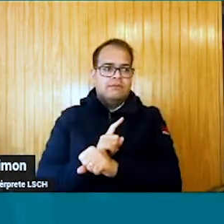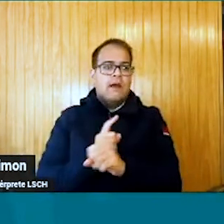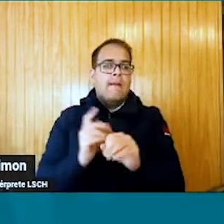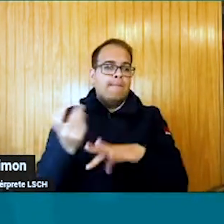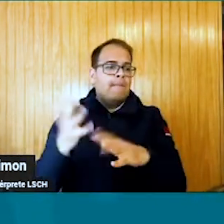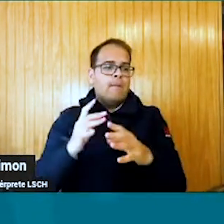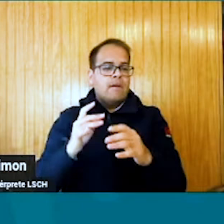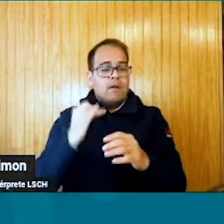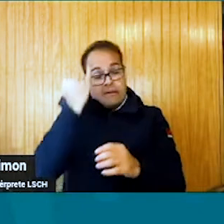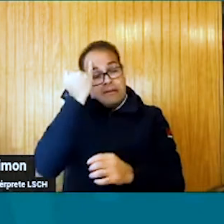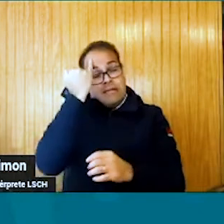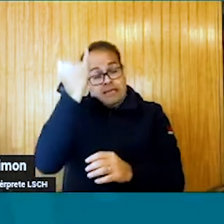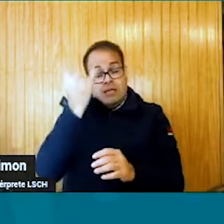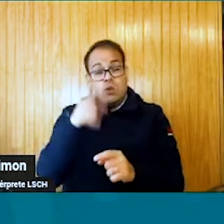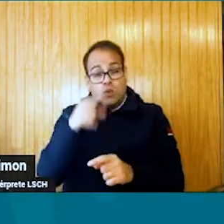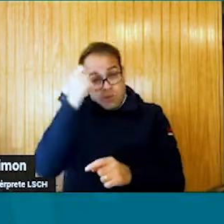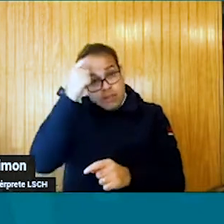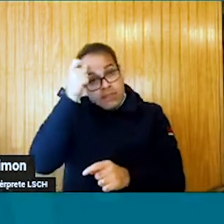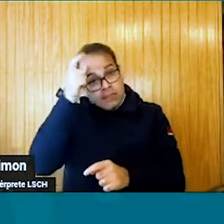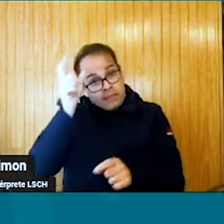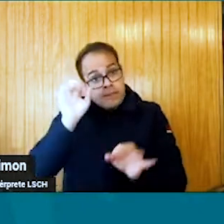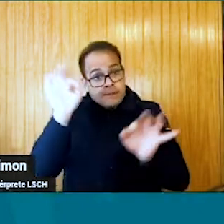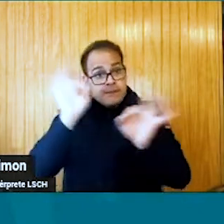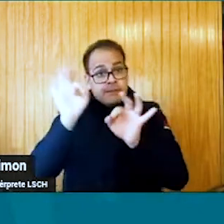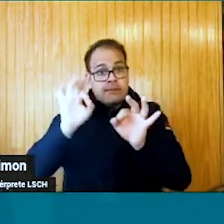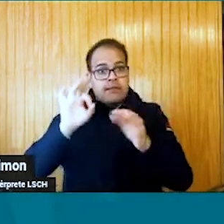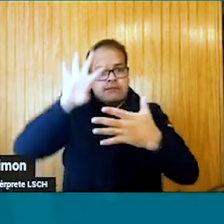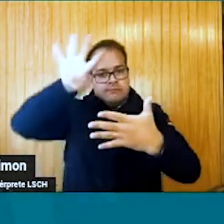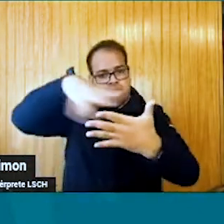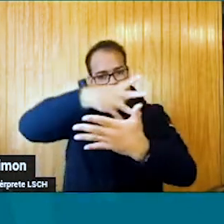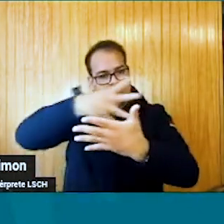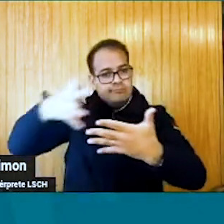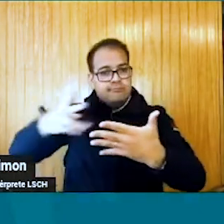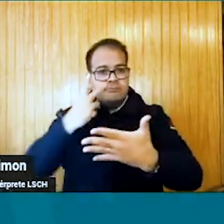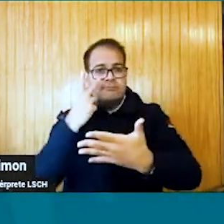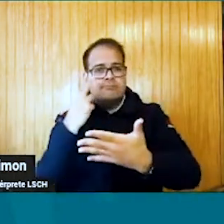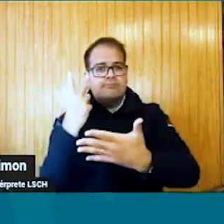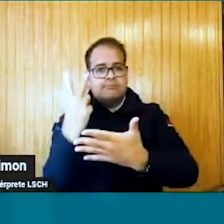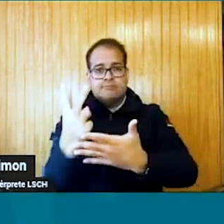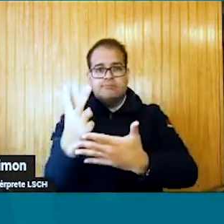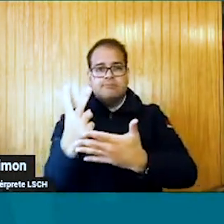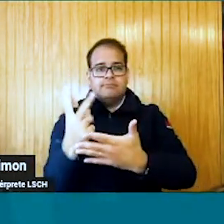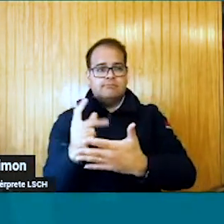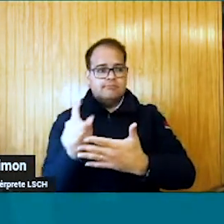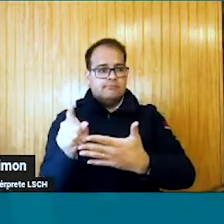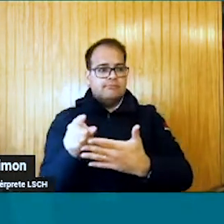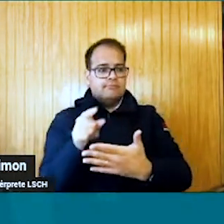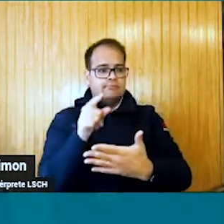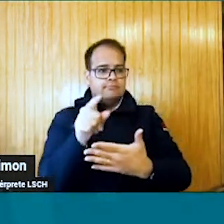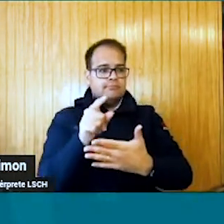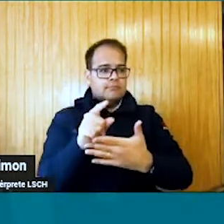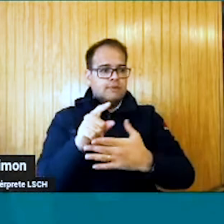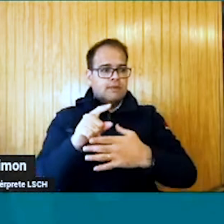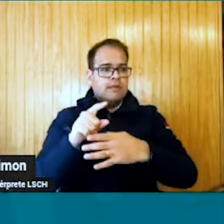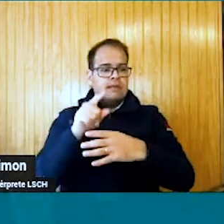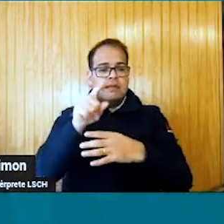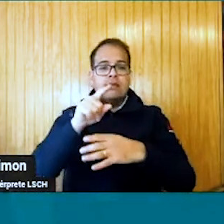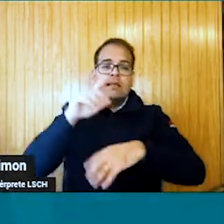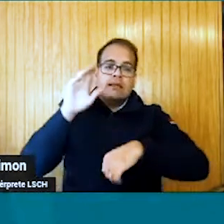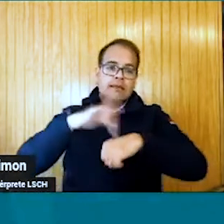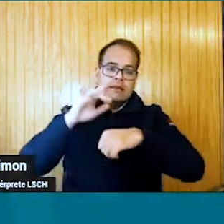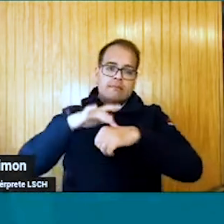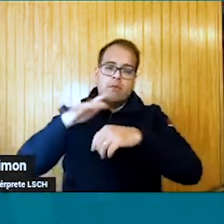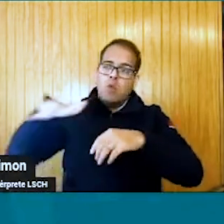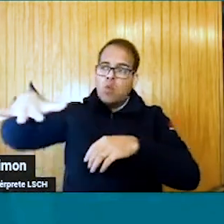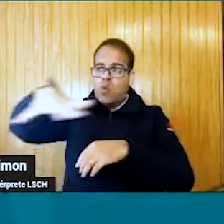que se hagan una idea, aquí se los grafico. Ahí va saliendo la temperatura ambiente a 1,2 grados por hora,